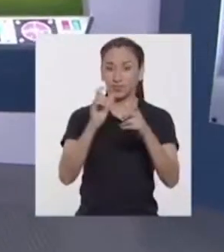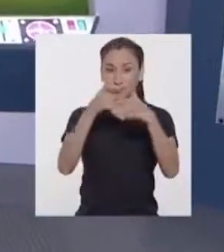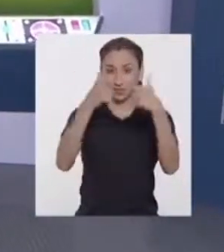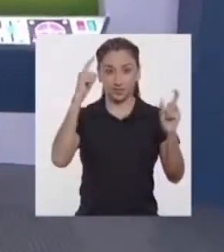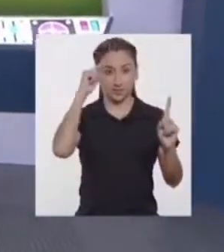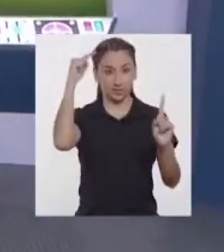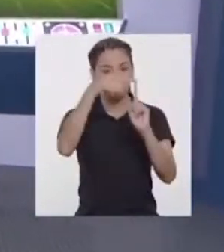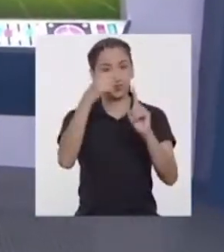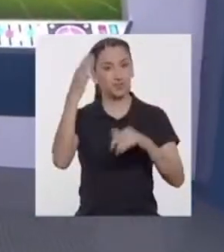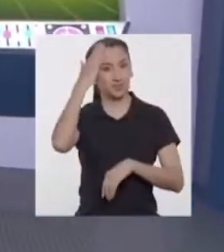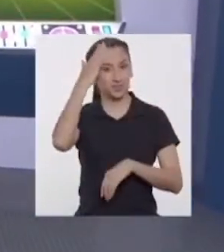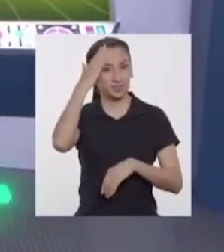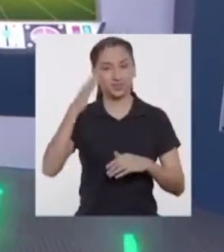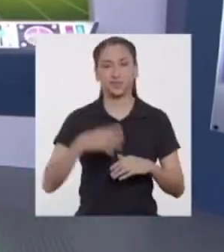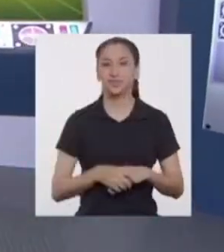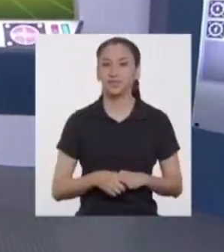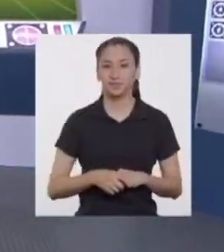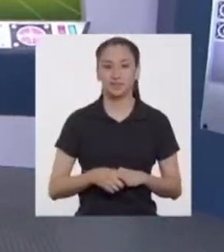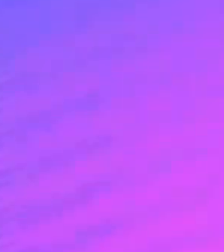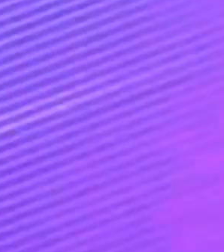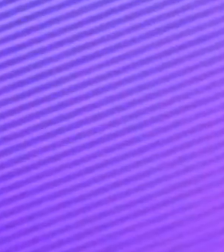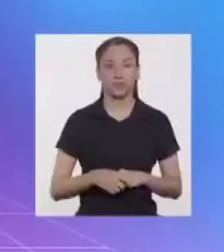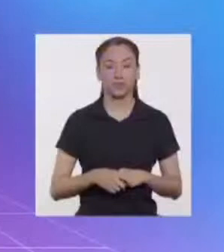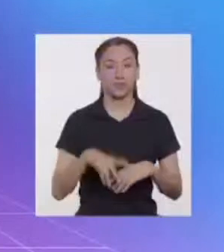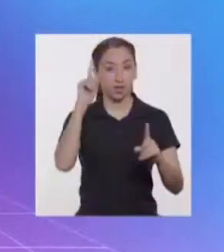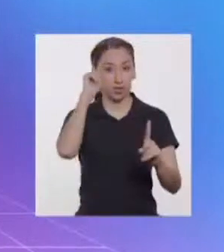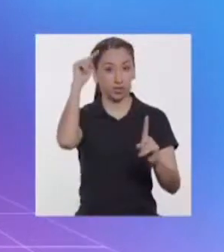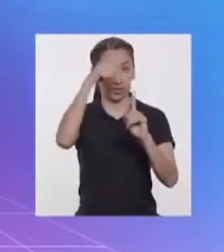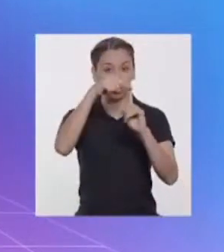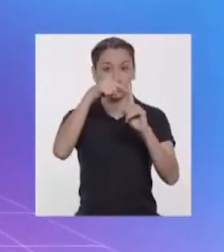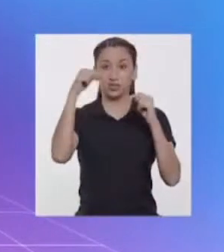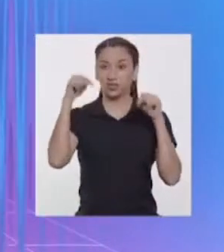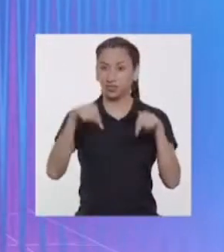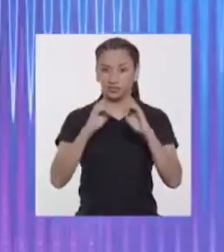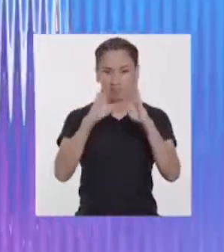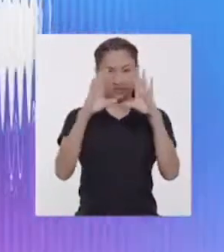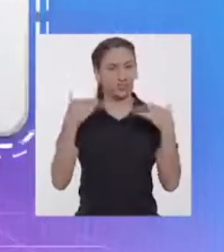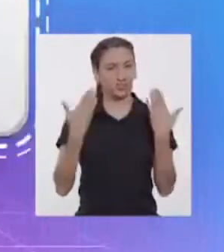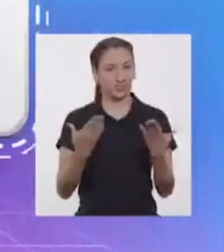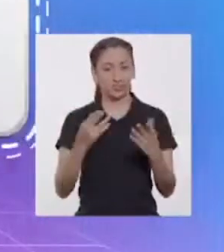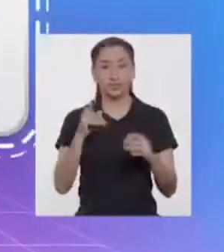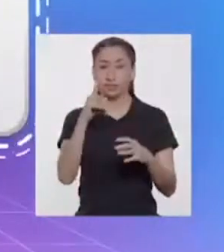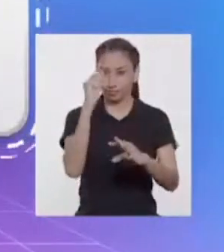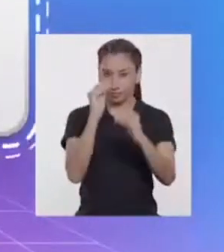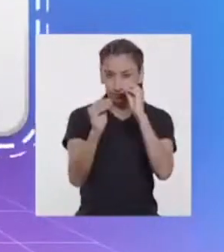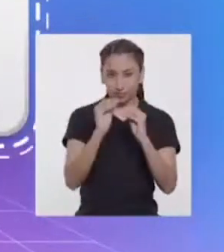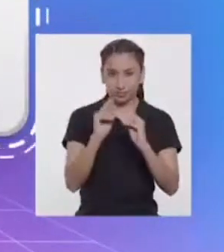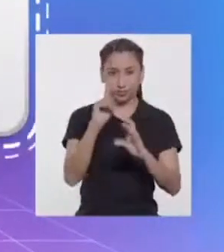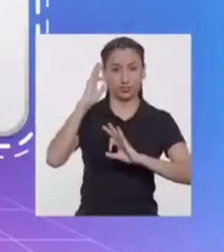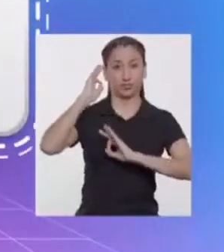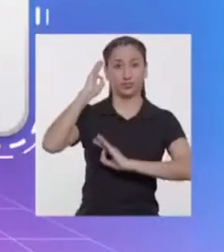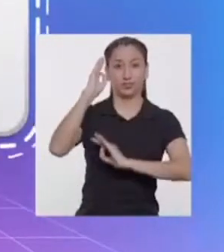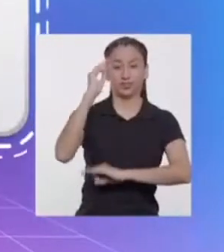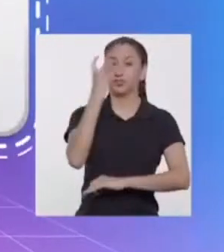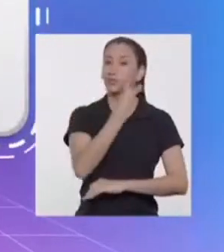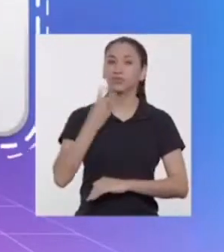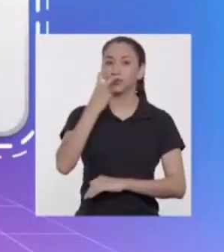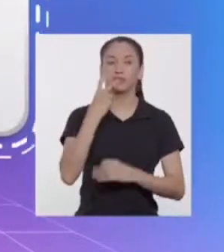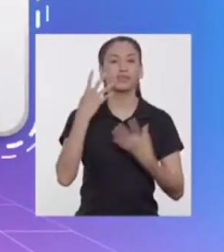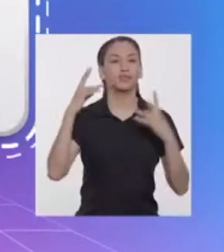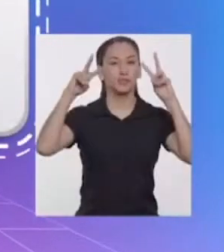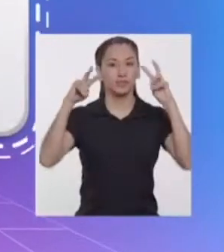Chimacabot, el gran desafío del saber. El propósito del día es: elabora una exposición